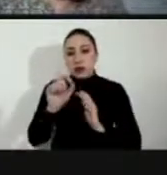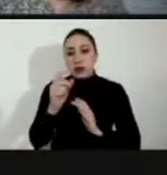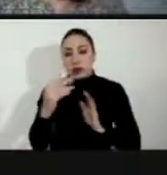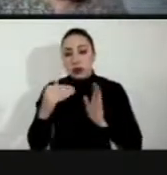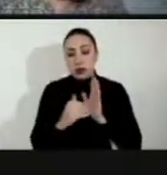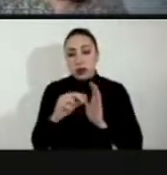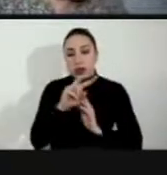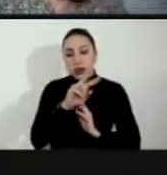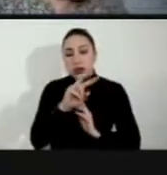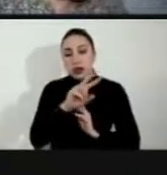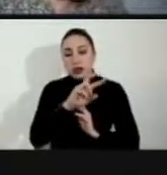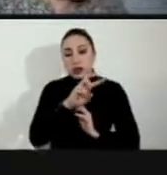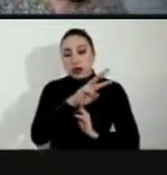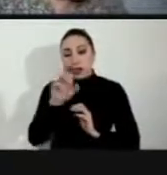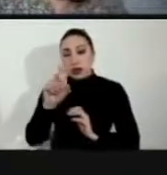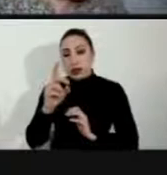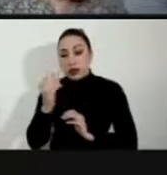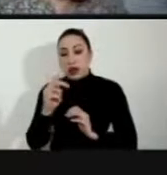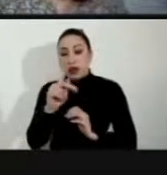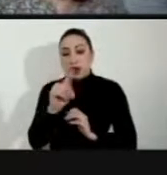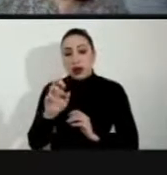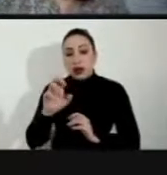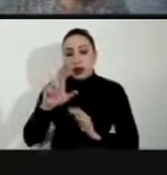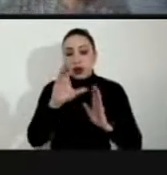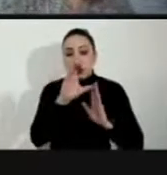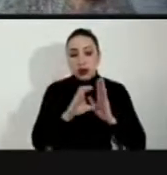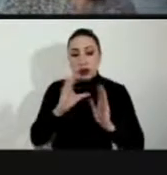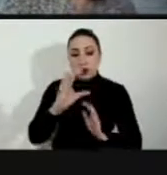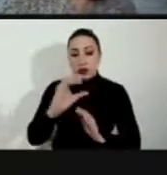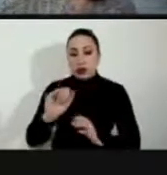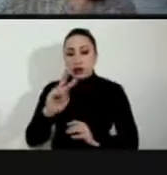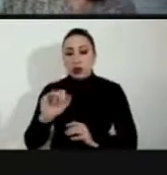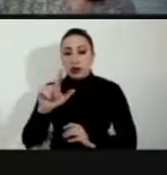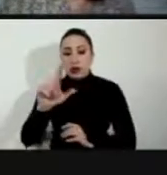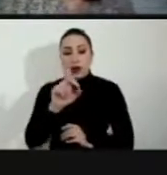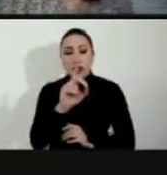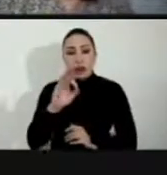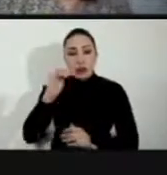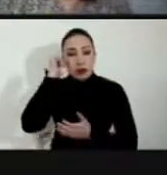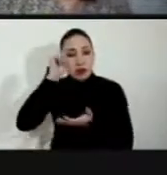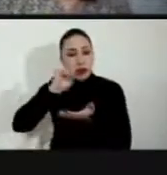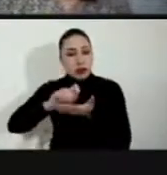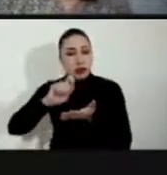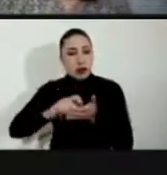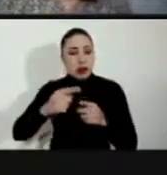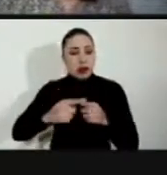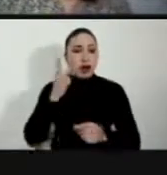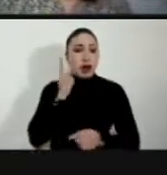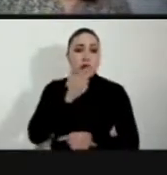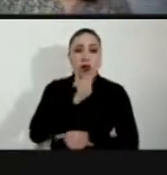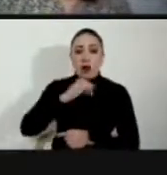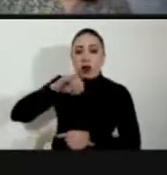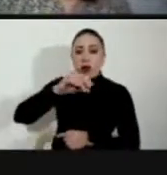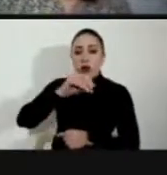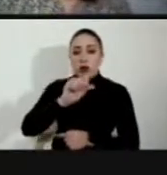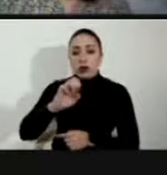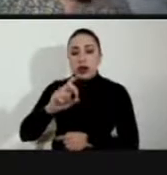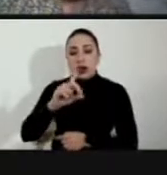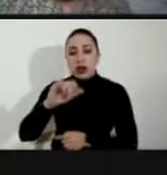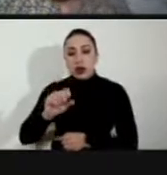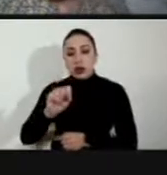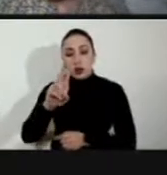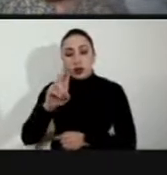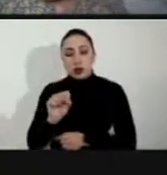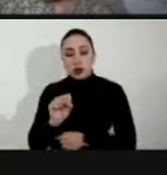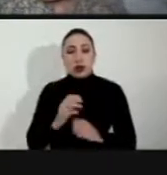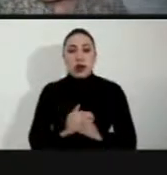22.939 del Código Civil para el Distrito Federal, suscrita por el diputado José de Jesús Martín del Campo Castañeda. Con fundamento en lo dispuesto